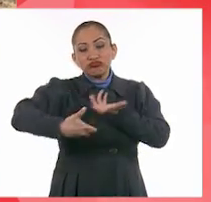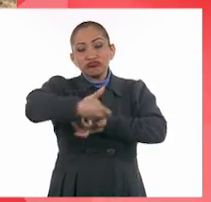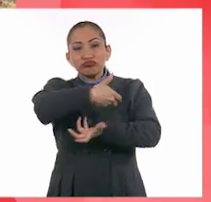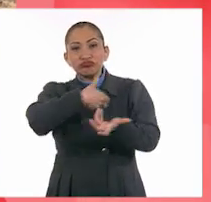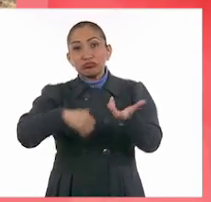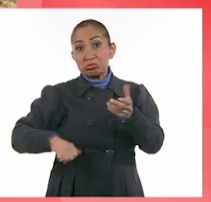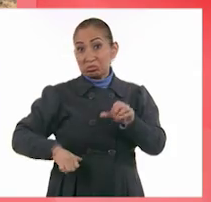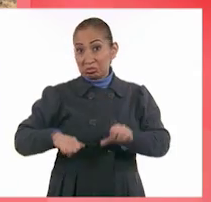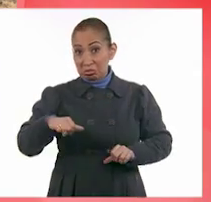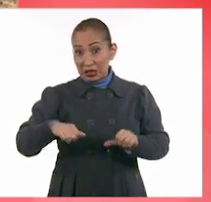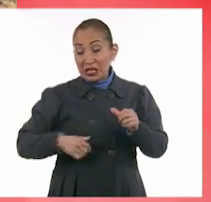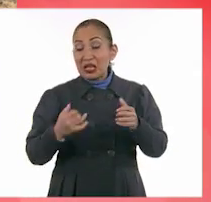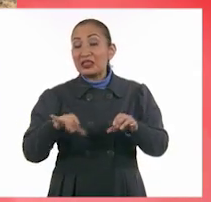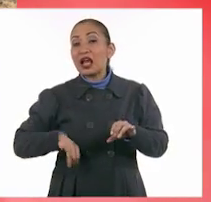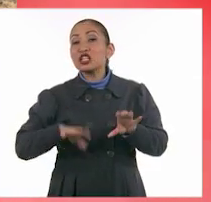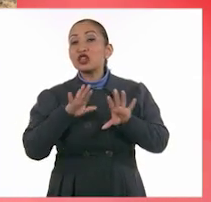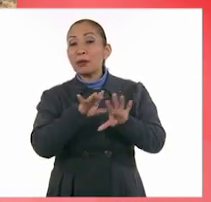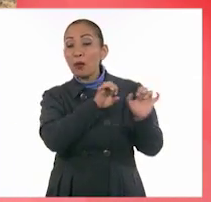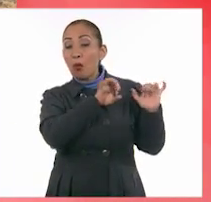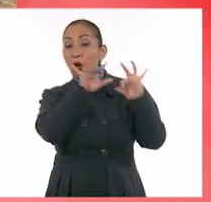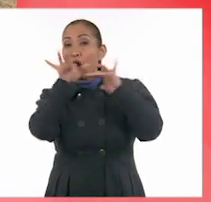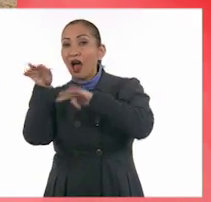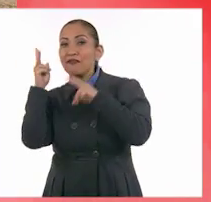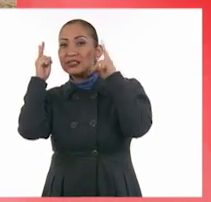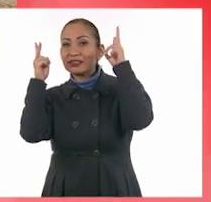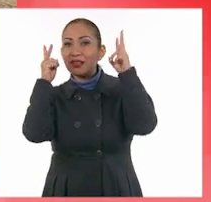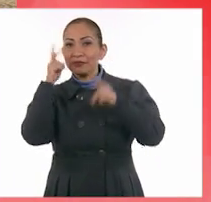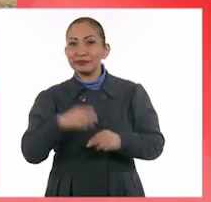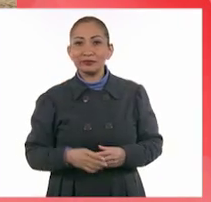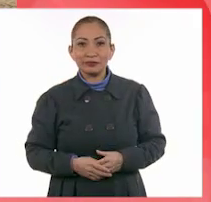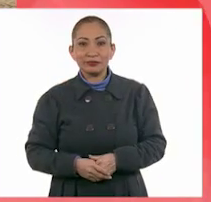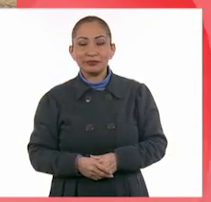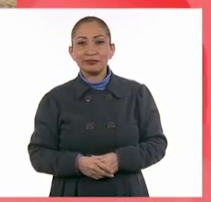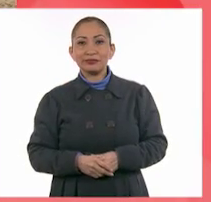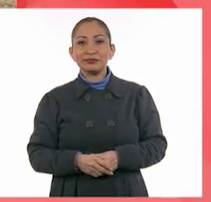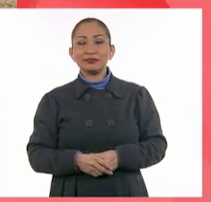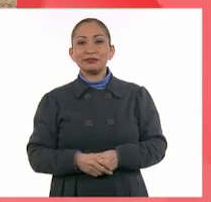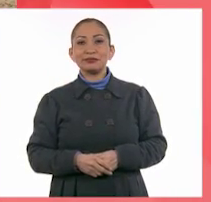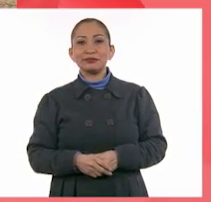dinámica interesante en cuanto a afluencia de visitantes.